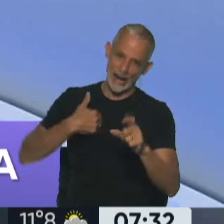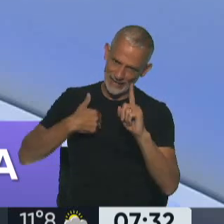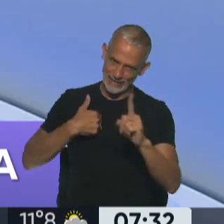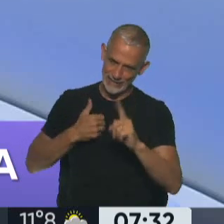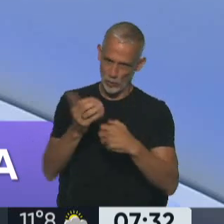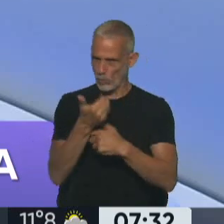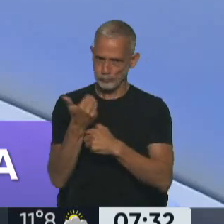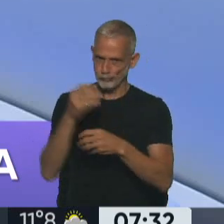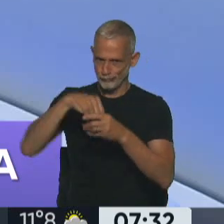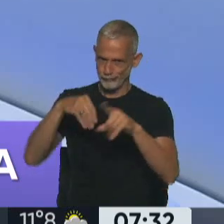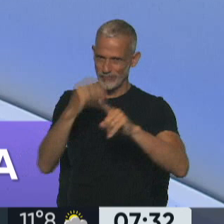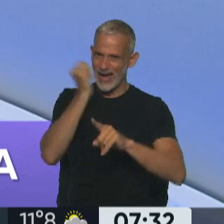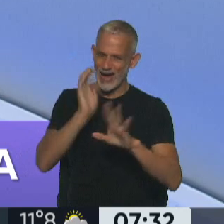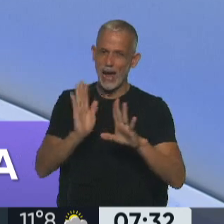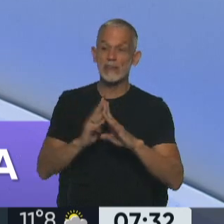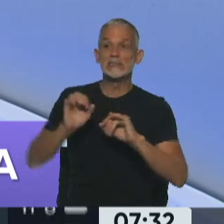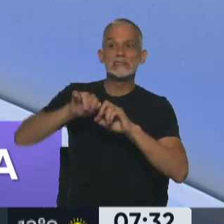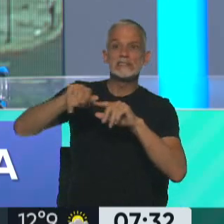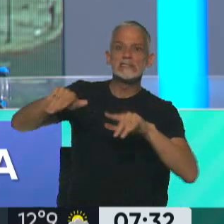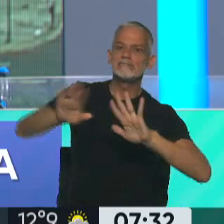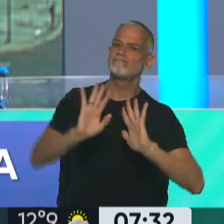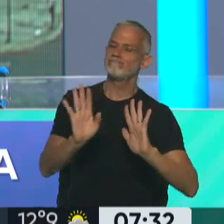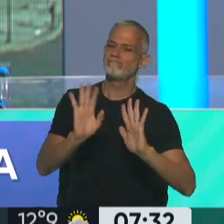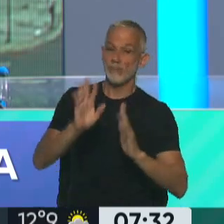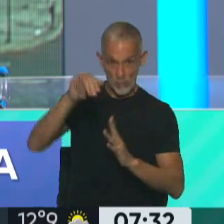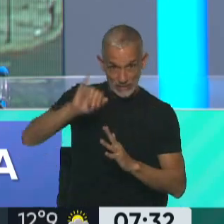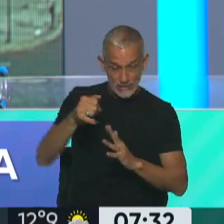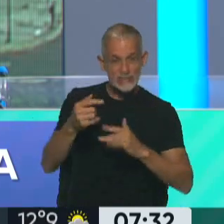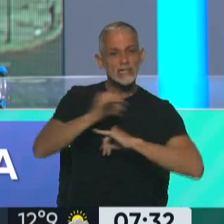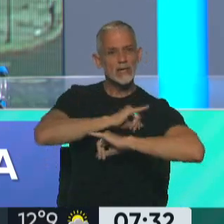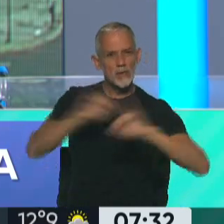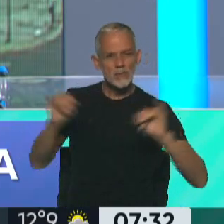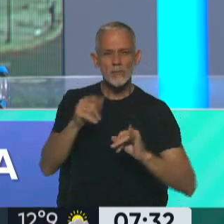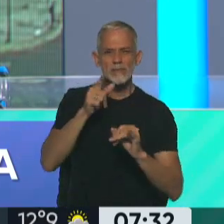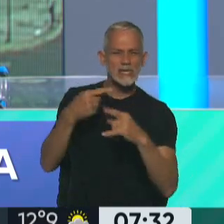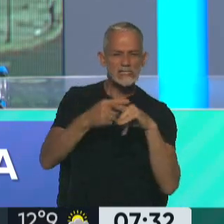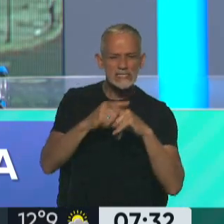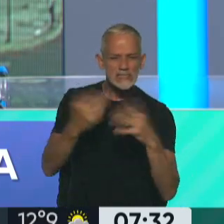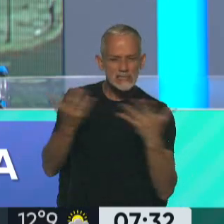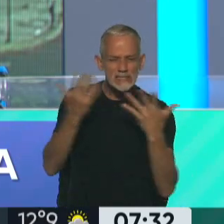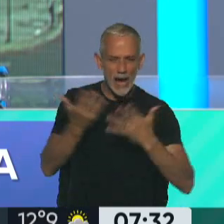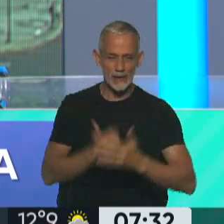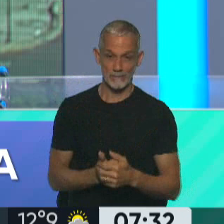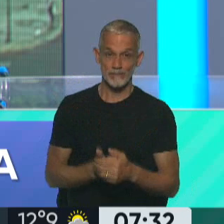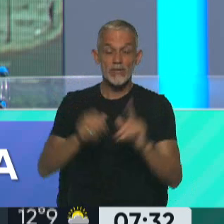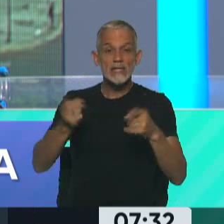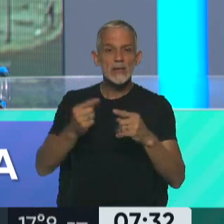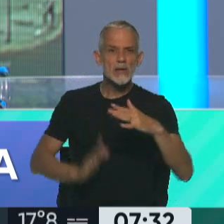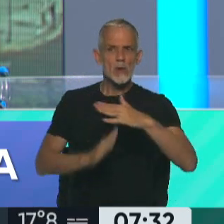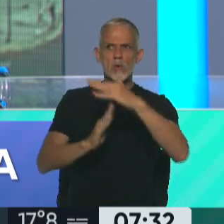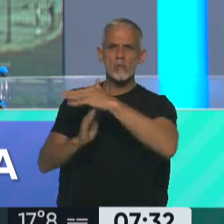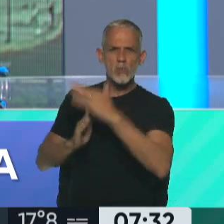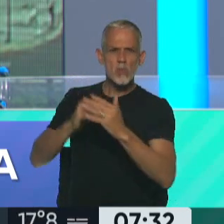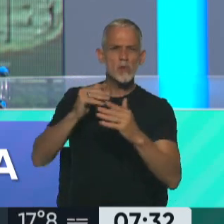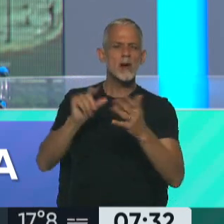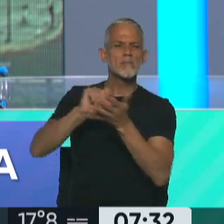claro, eso. Bueno, todavía no trasciende mucho más, pero sí les podemos anticipar que se está discutiendo esto. También hubo una cumbre de países